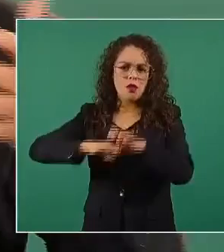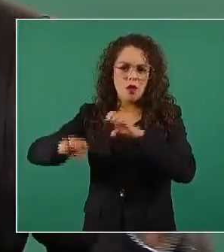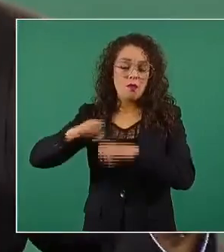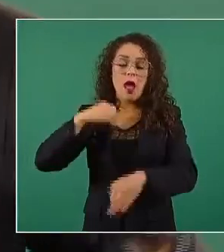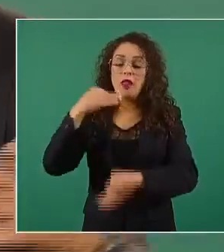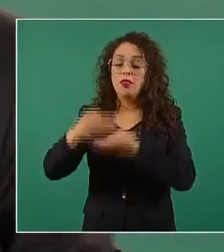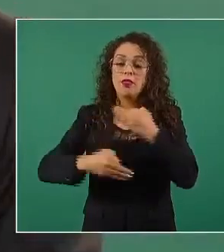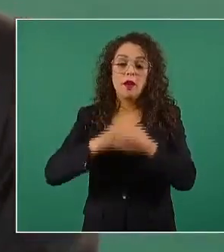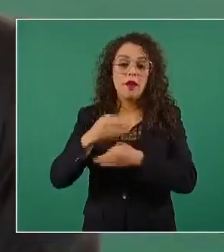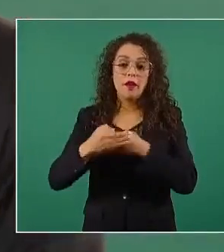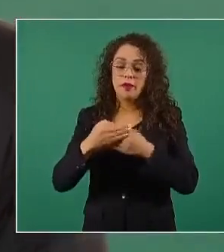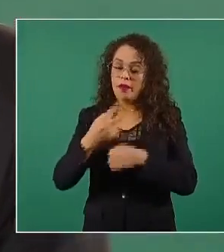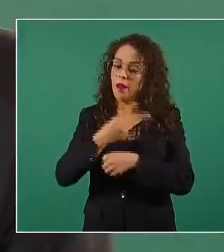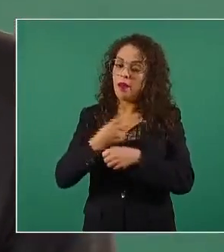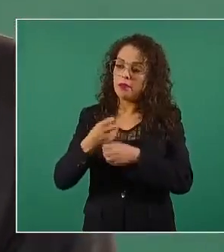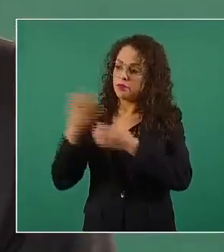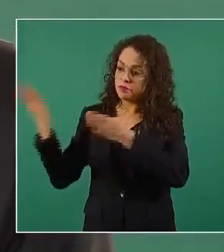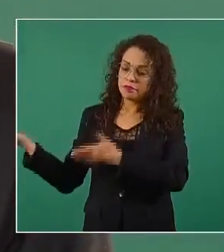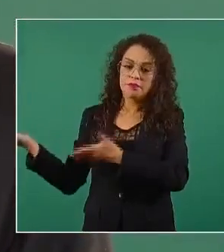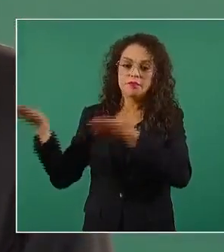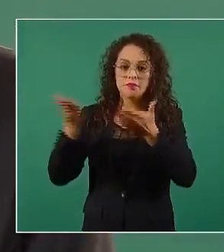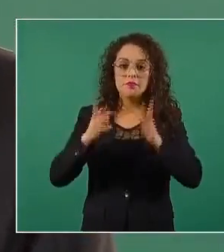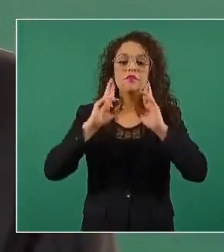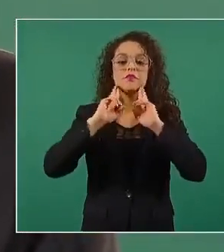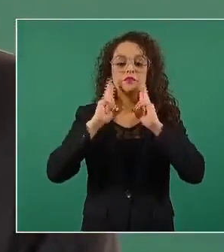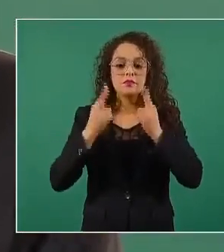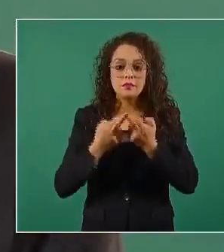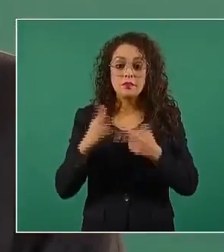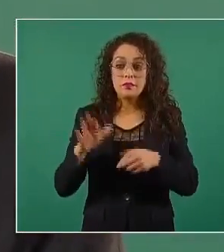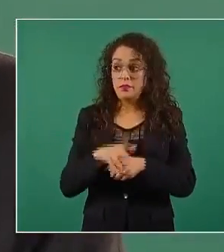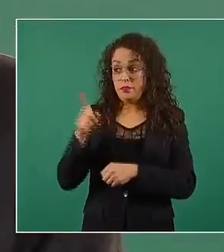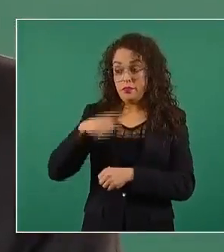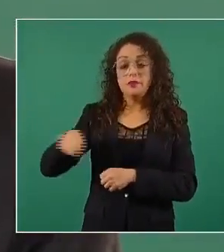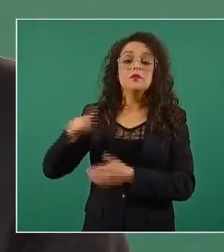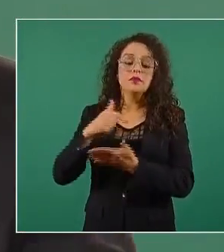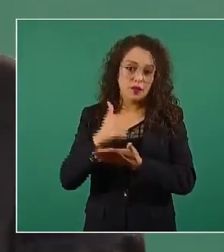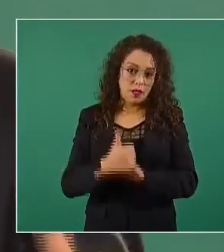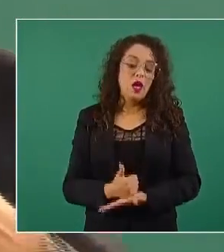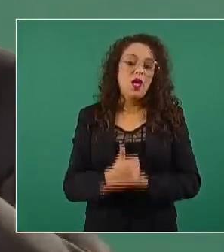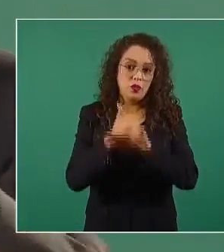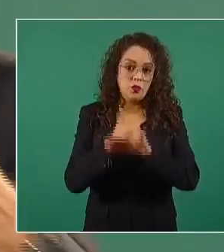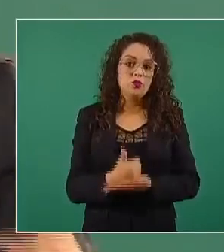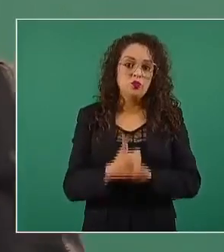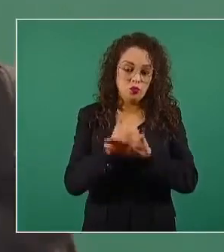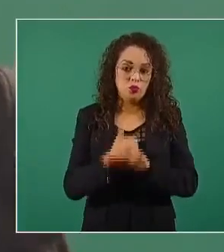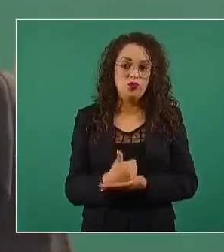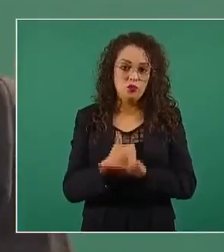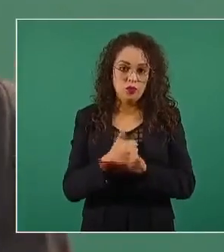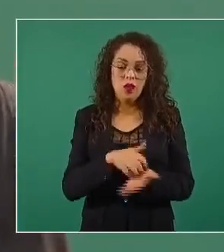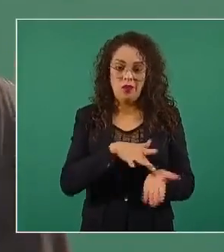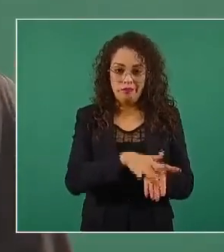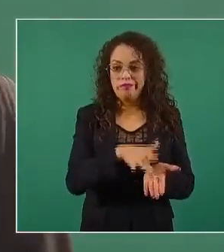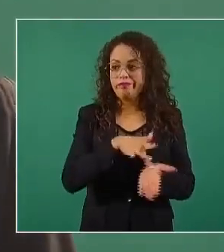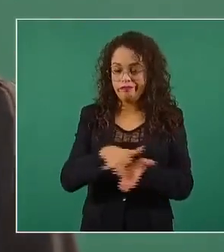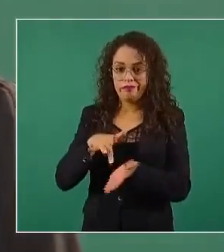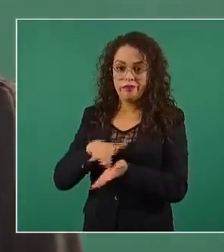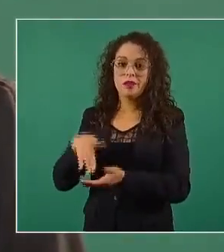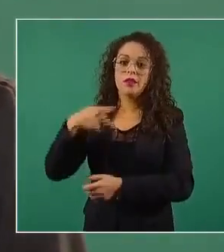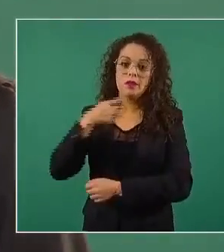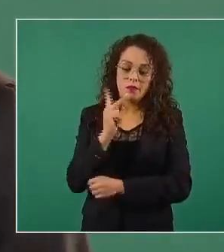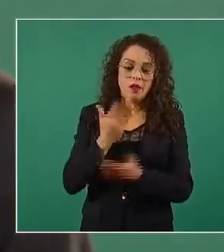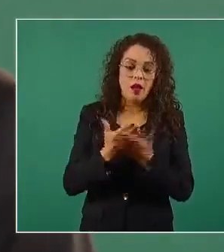porque ellos están ayudando. Pero quiero